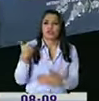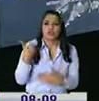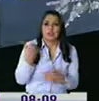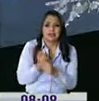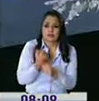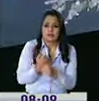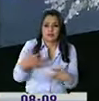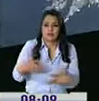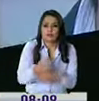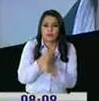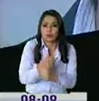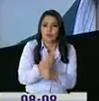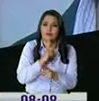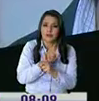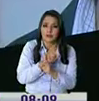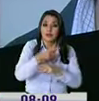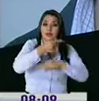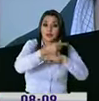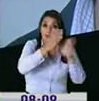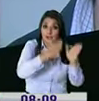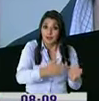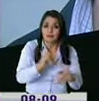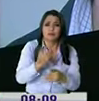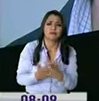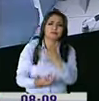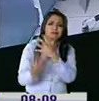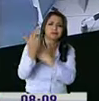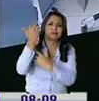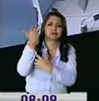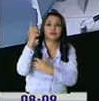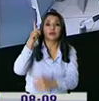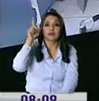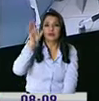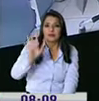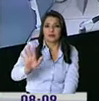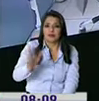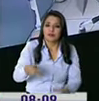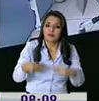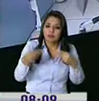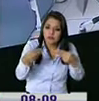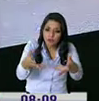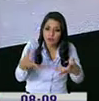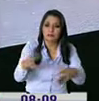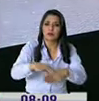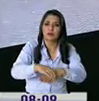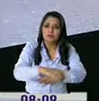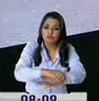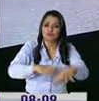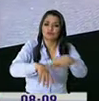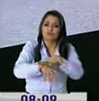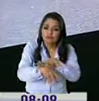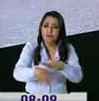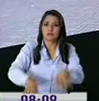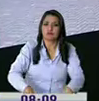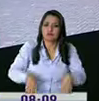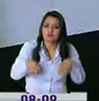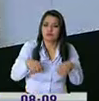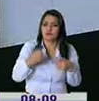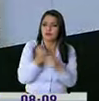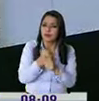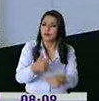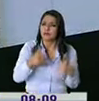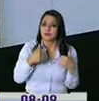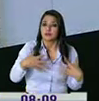eso es un tema que no es un tema del gerente actual, es un tema de sentido común, de darle la implementación necesaria y la protección